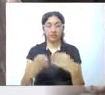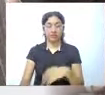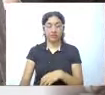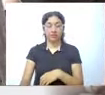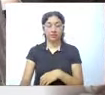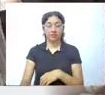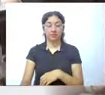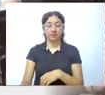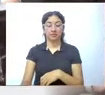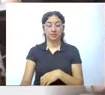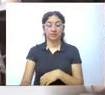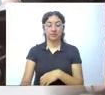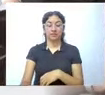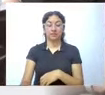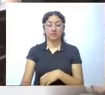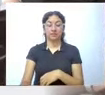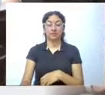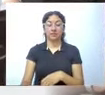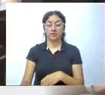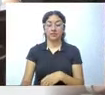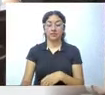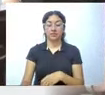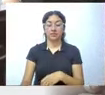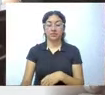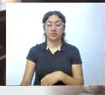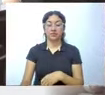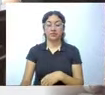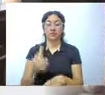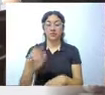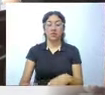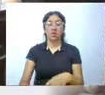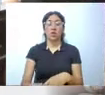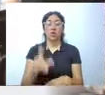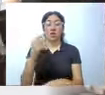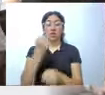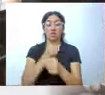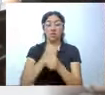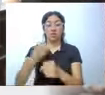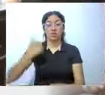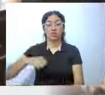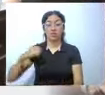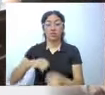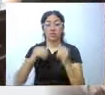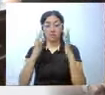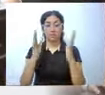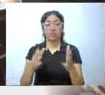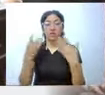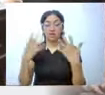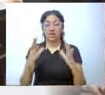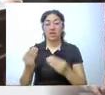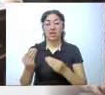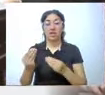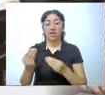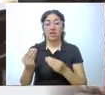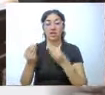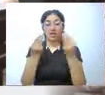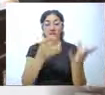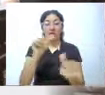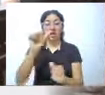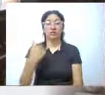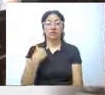obra emblemática de la municipalidad ha sido entregada prácticamente a latum y tiene pésimo